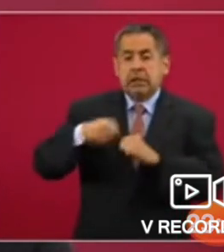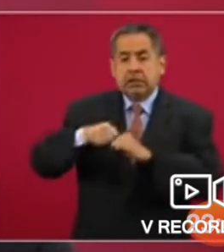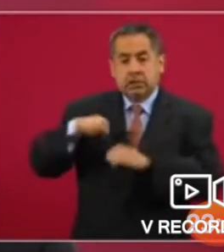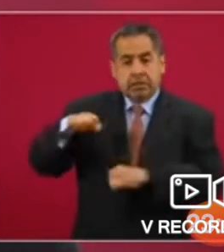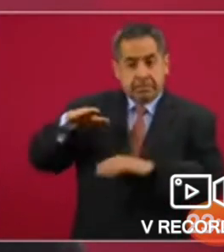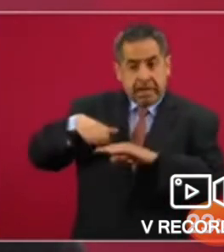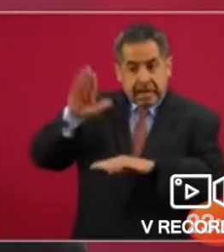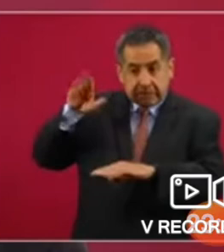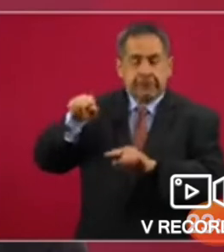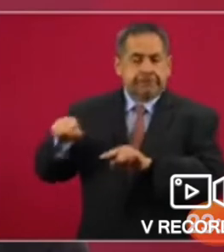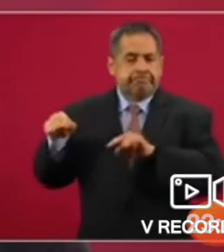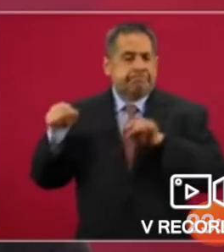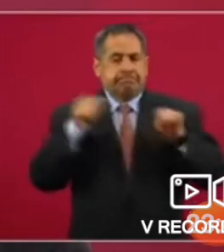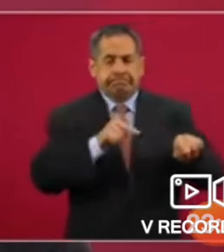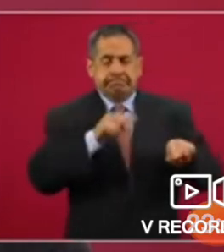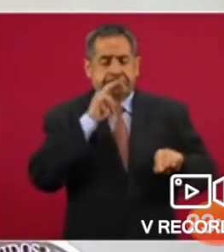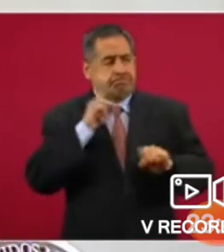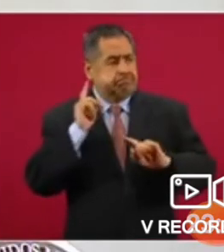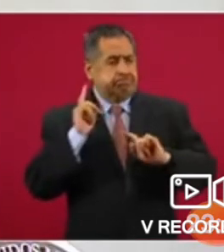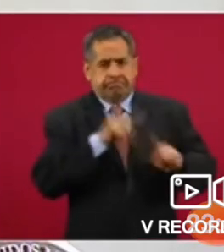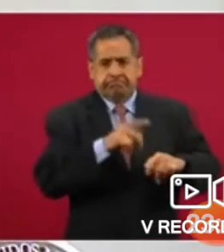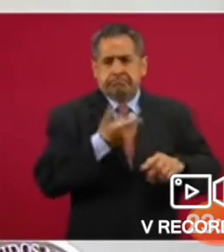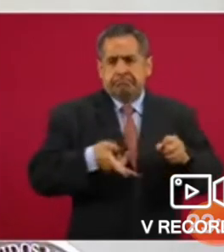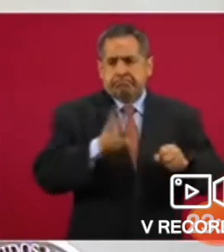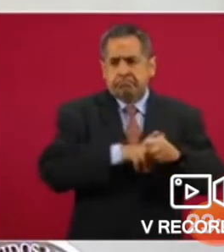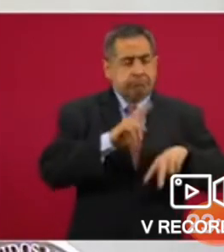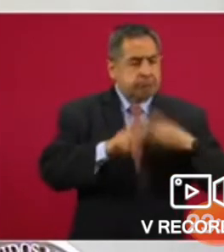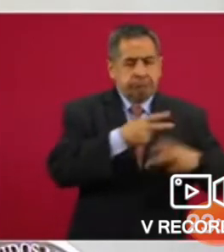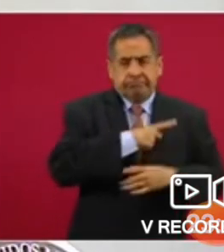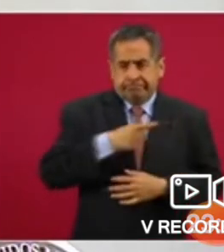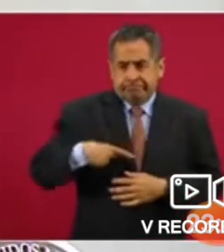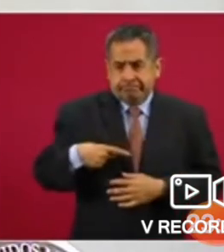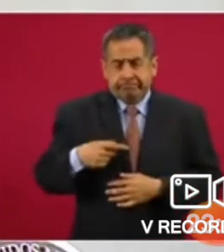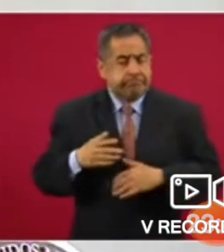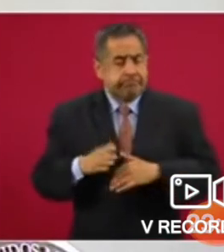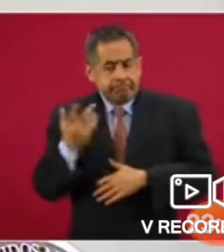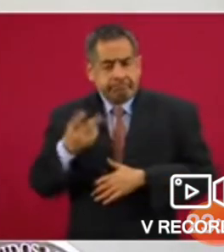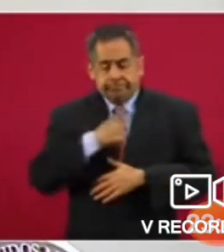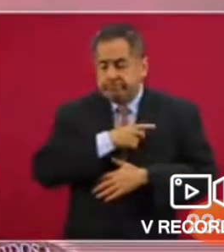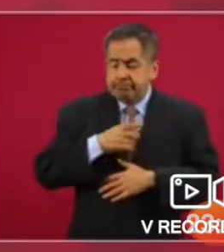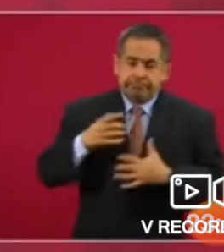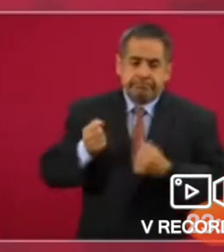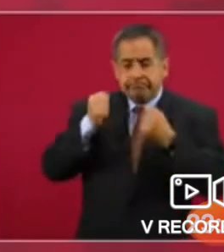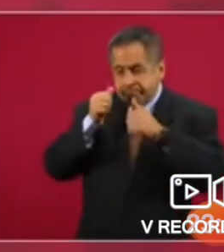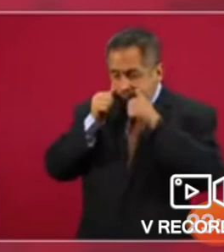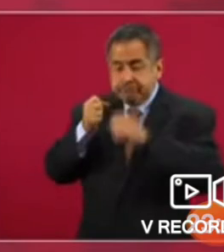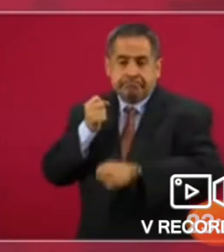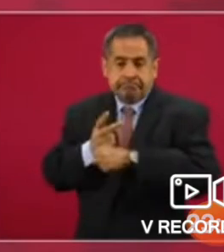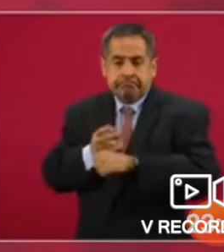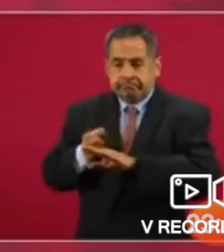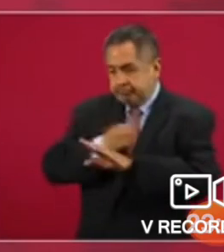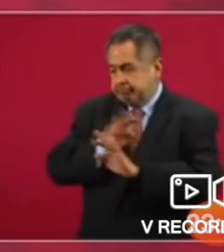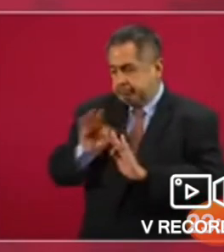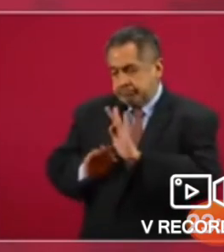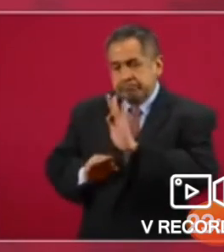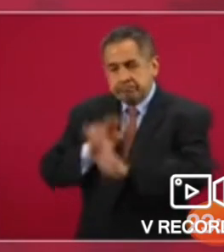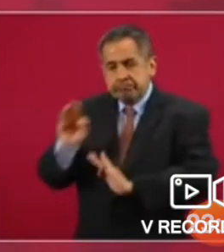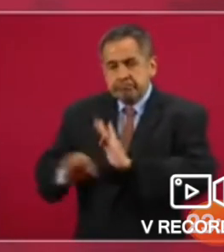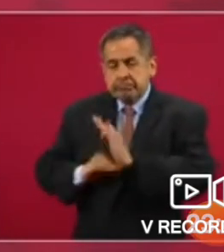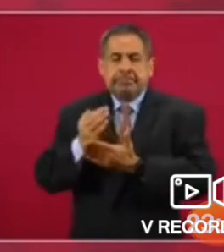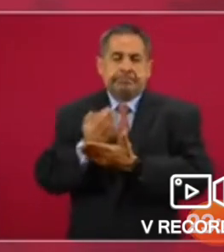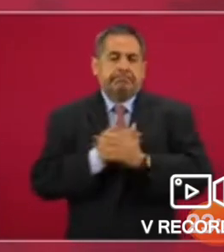edad, acudan pronto, porque eso ayuda a poder hacer intervenciones que disminuyen la probabilidad